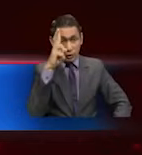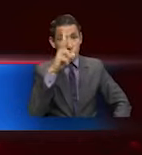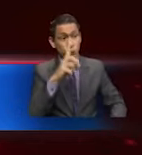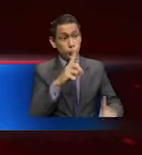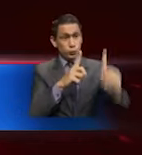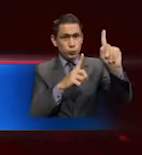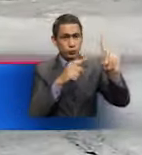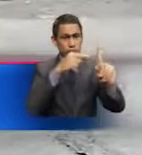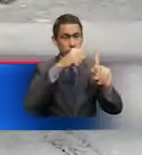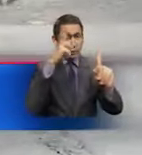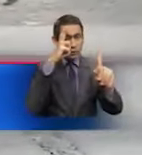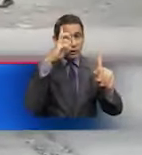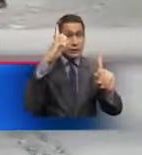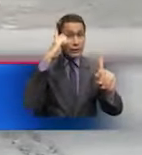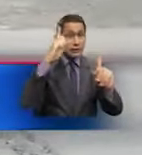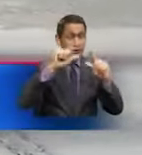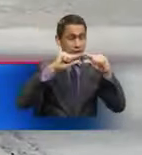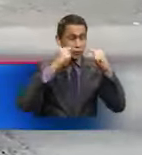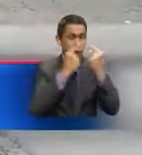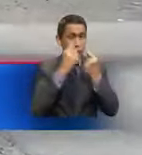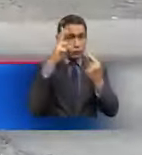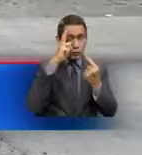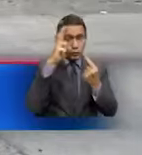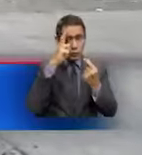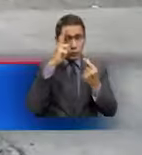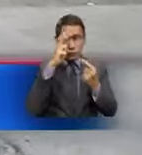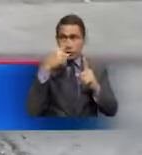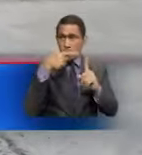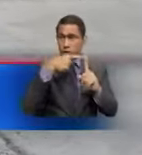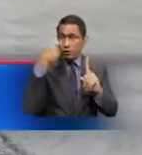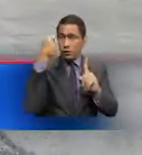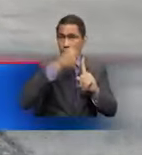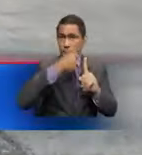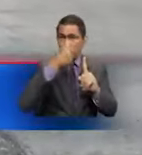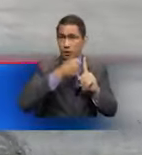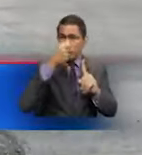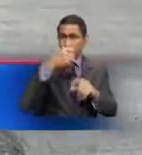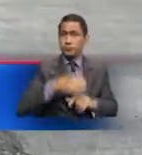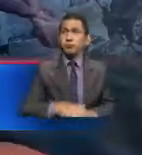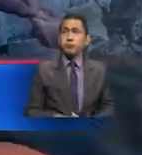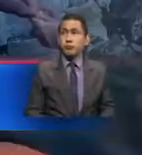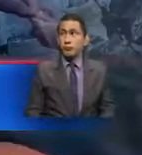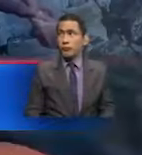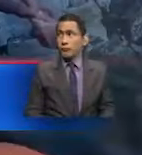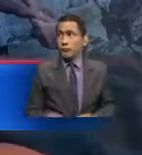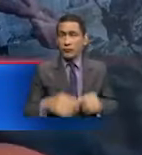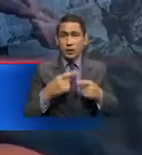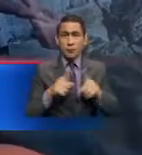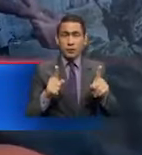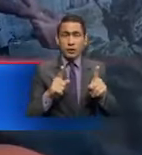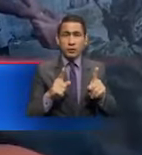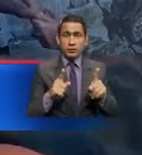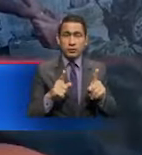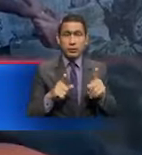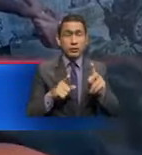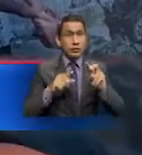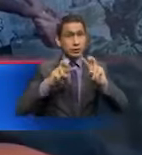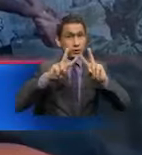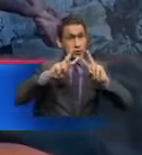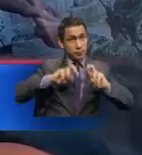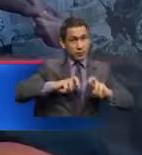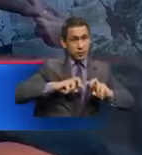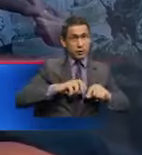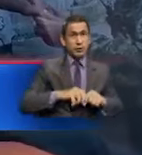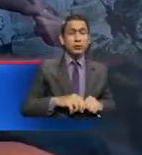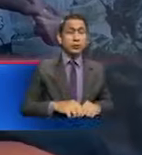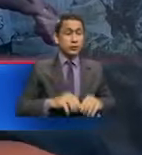organización terrorista identificado como líder de extorsiones y vacunas en el cantón Quinindé. Por información de inteligencia militar, se aprehendió